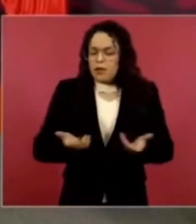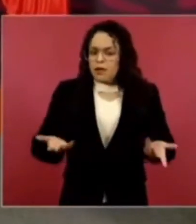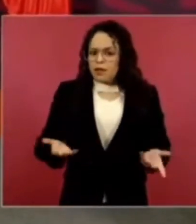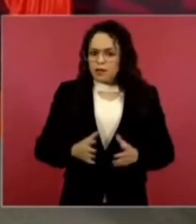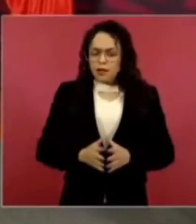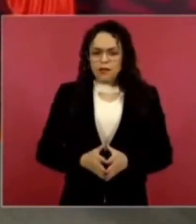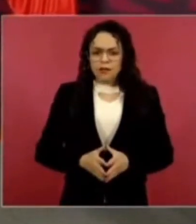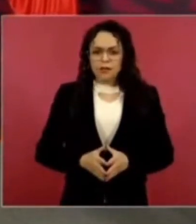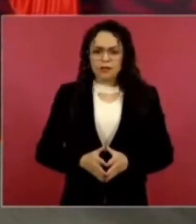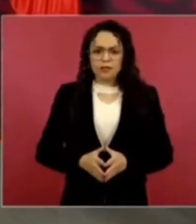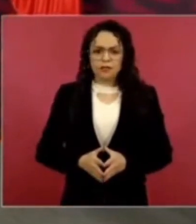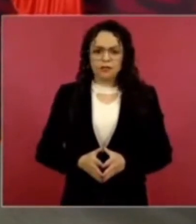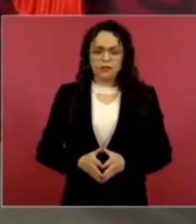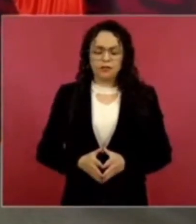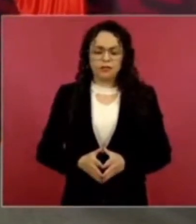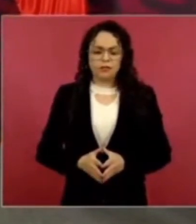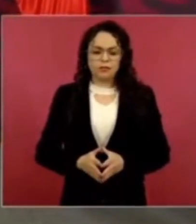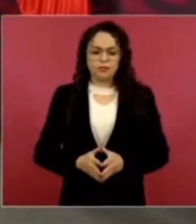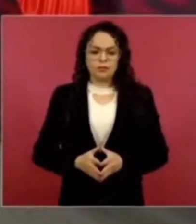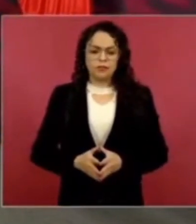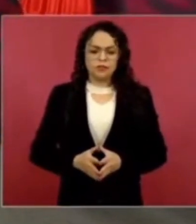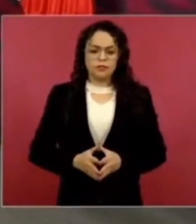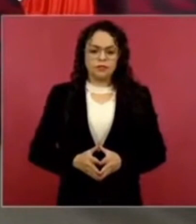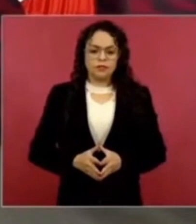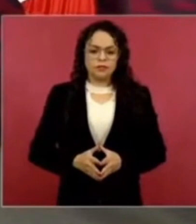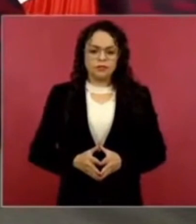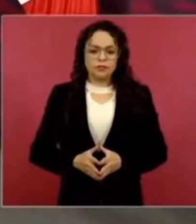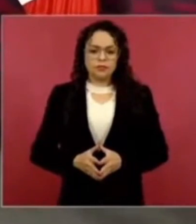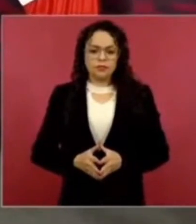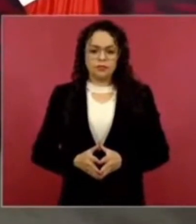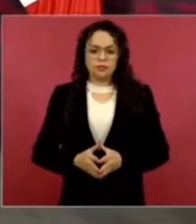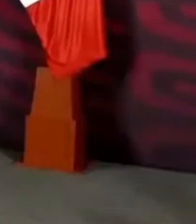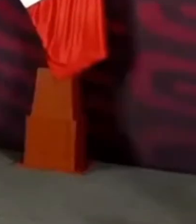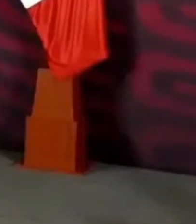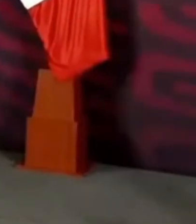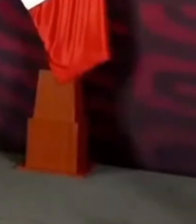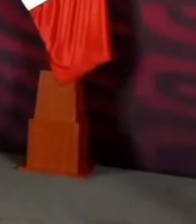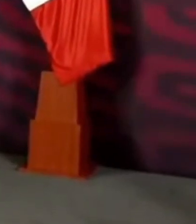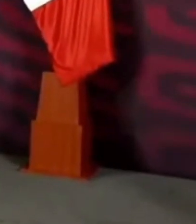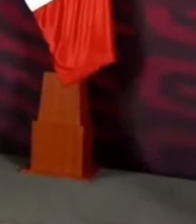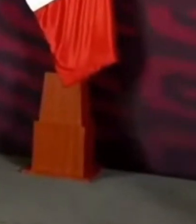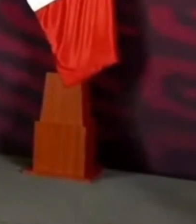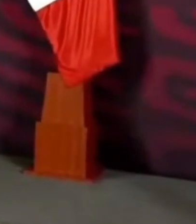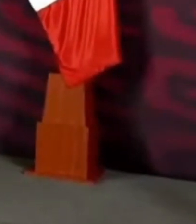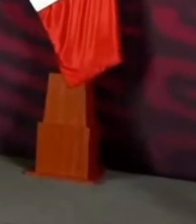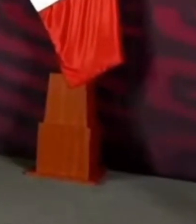Y estos son los informes.